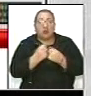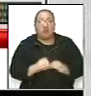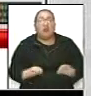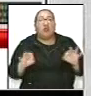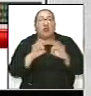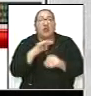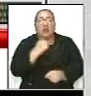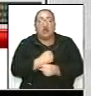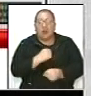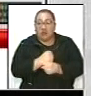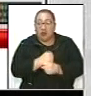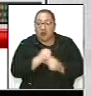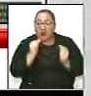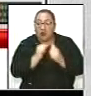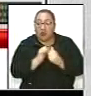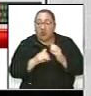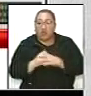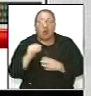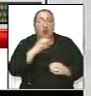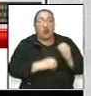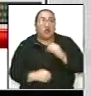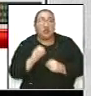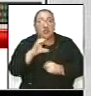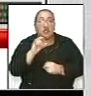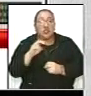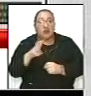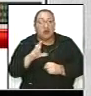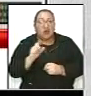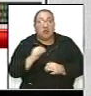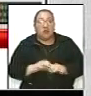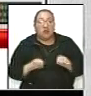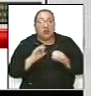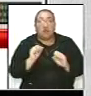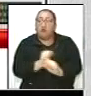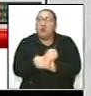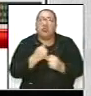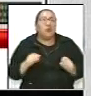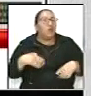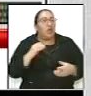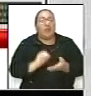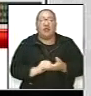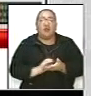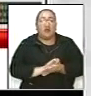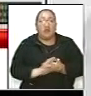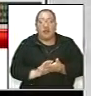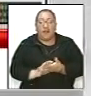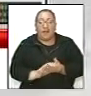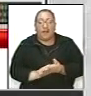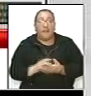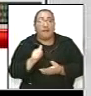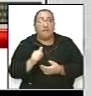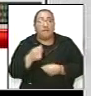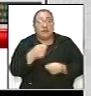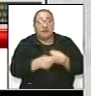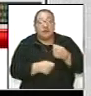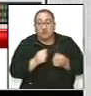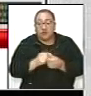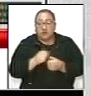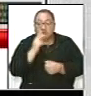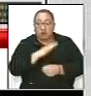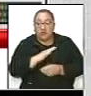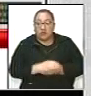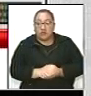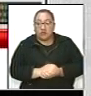importantes trabajos con la organización civil y sería imposible no mencionar a Inversión en la